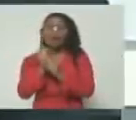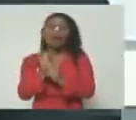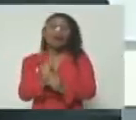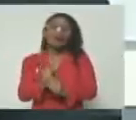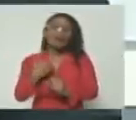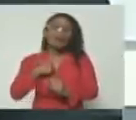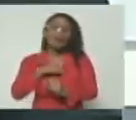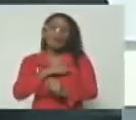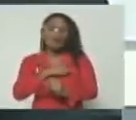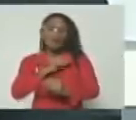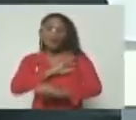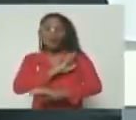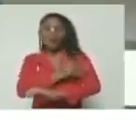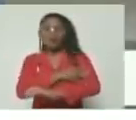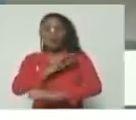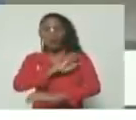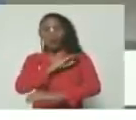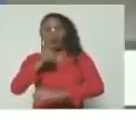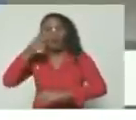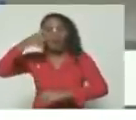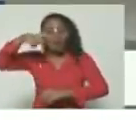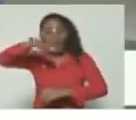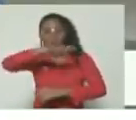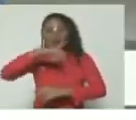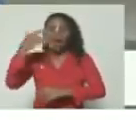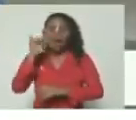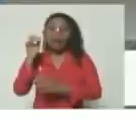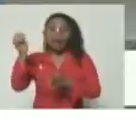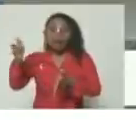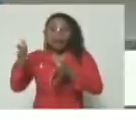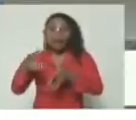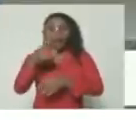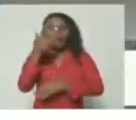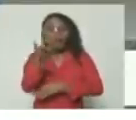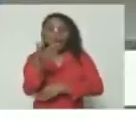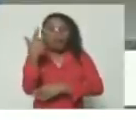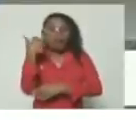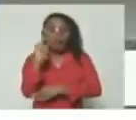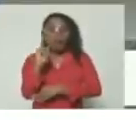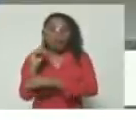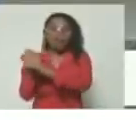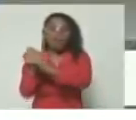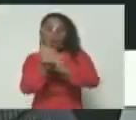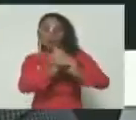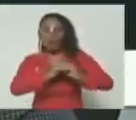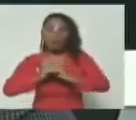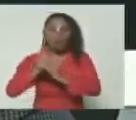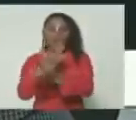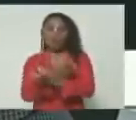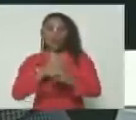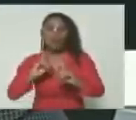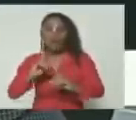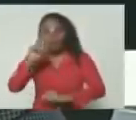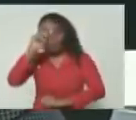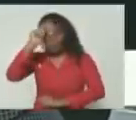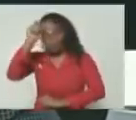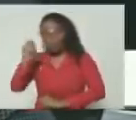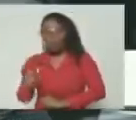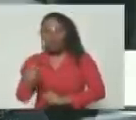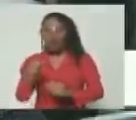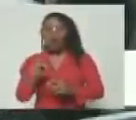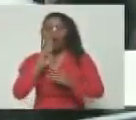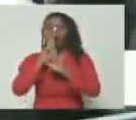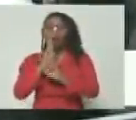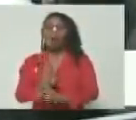nosotros, con la fuerza del pueblo, tenemos nuestros triunfos, también ustedes tengan la hidalguía democrática de reconocer los